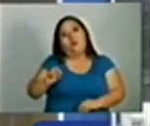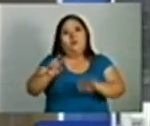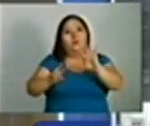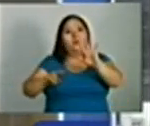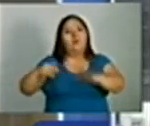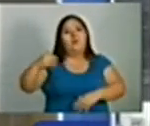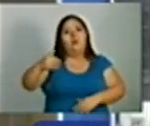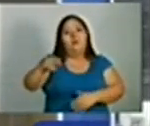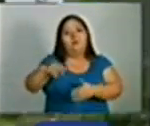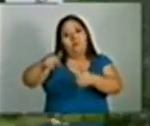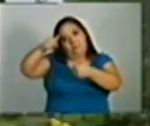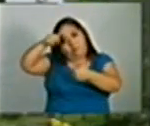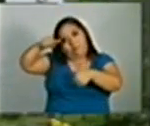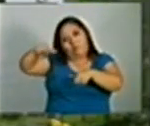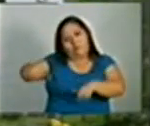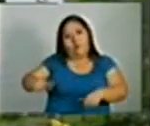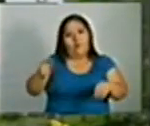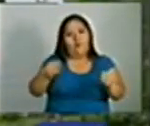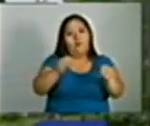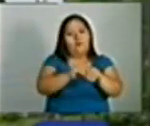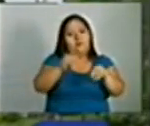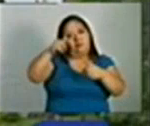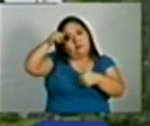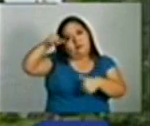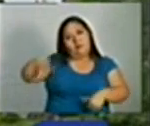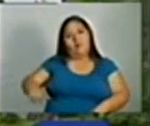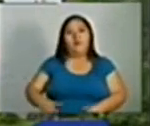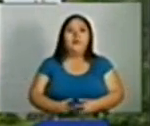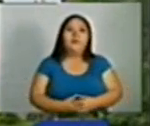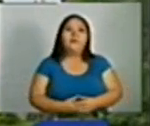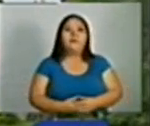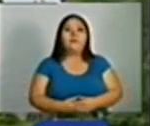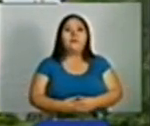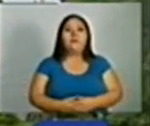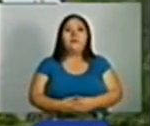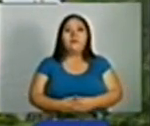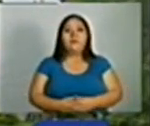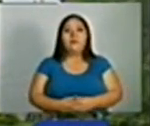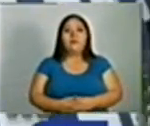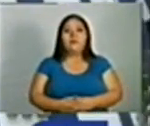producto del reciente acuerdo con las entidades financieras.